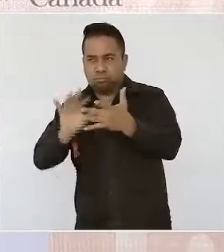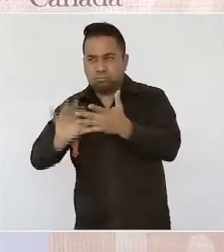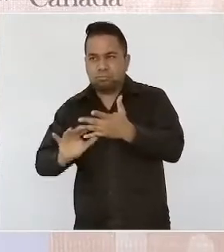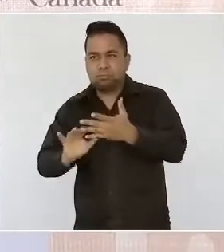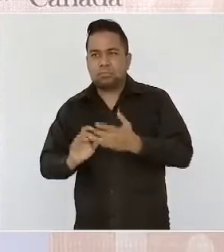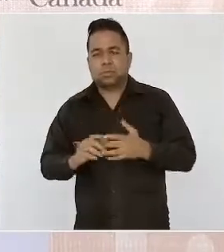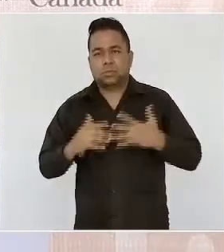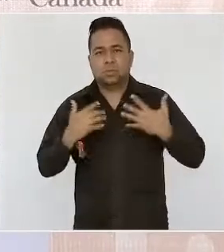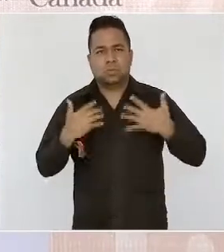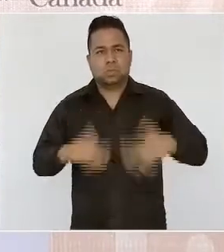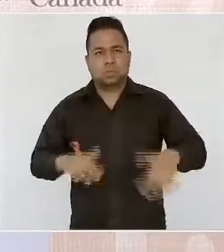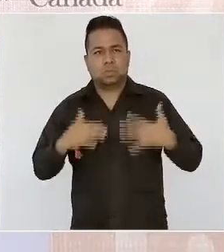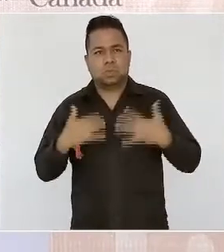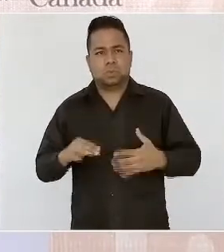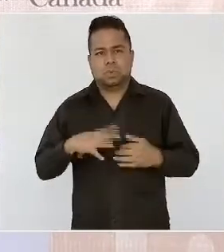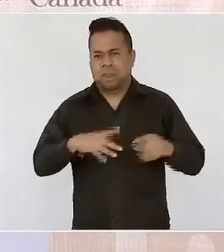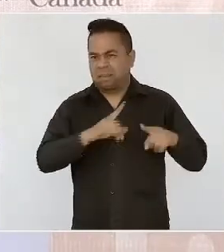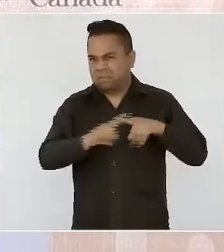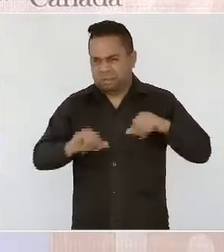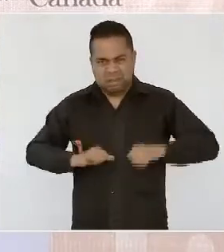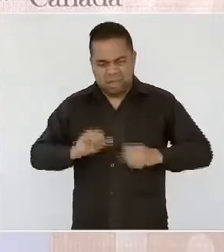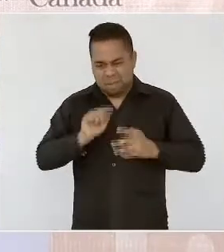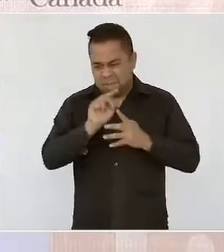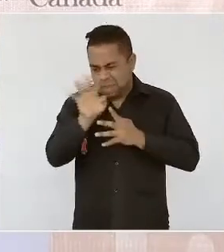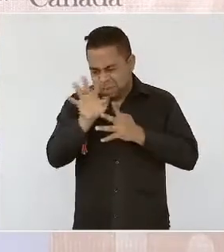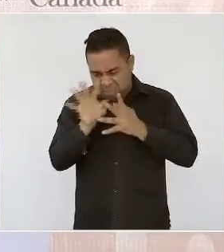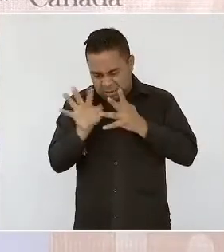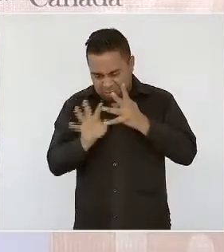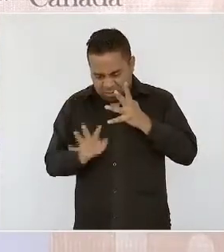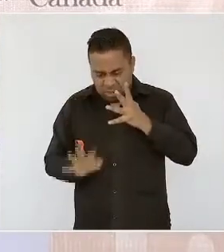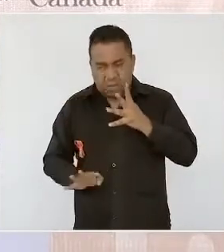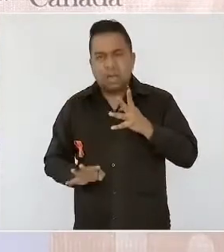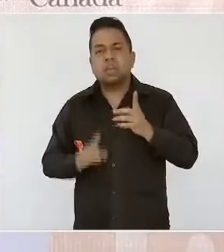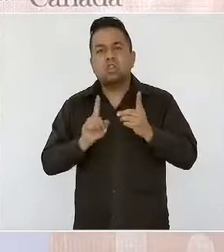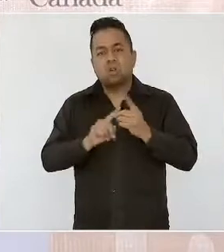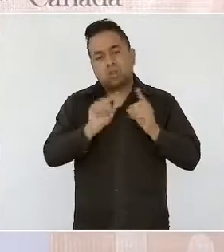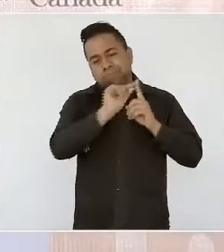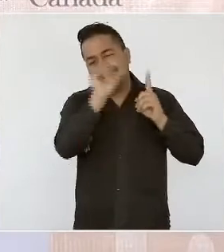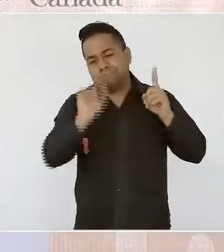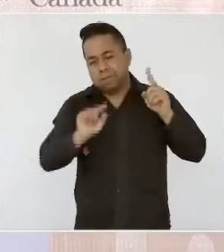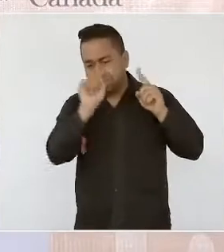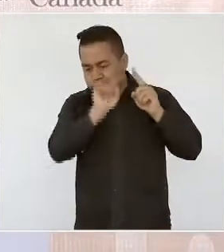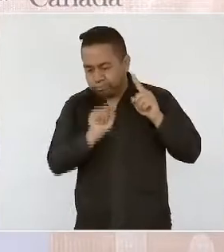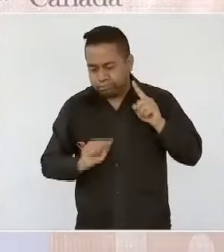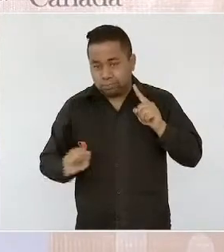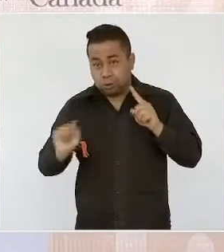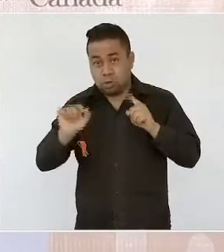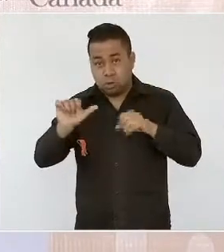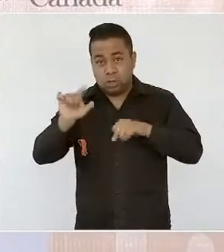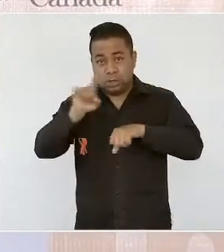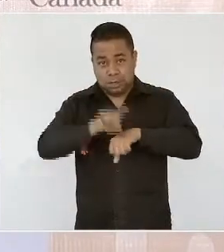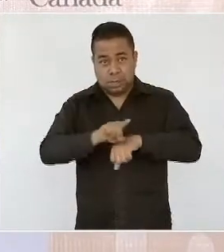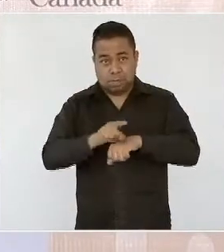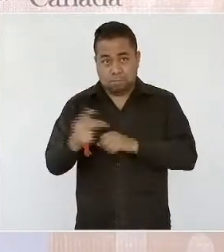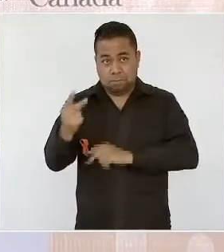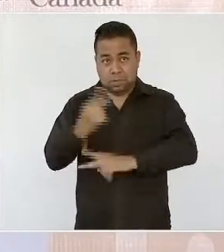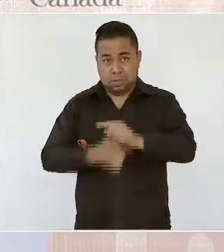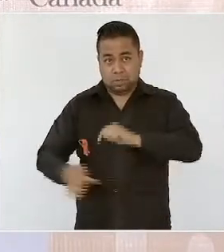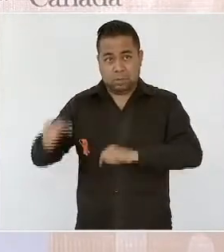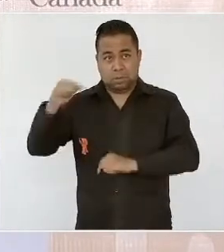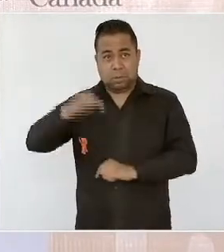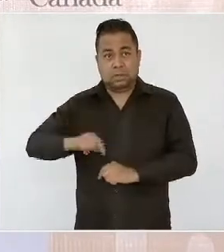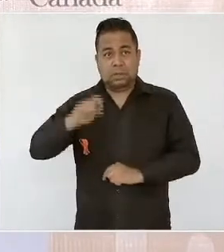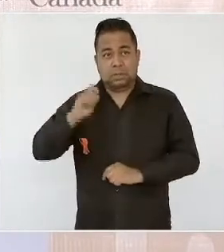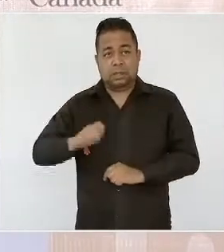tiene muchísimas acciones a lo largo y ancho del país. Y el día de hoy nos encontramos en esto que